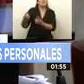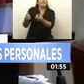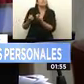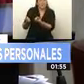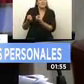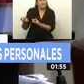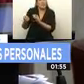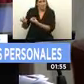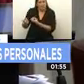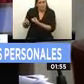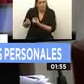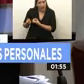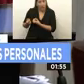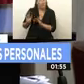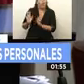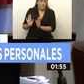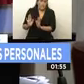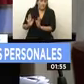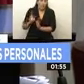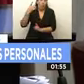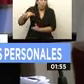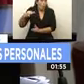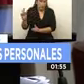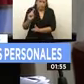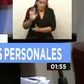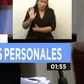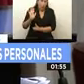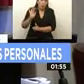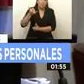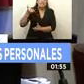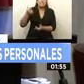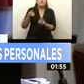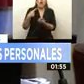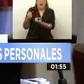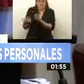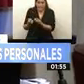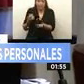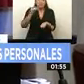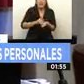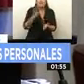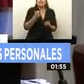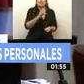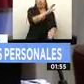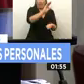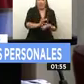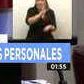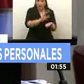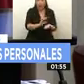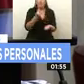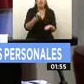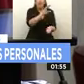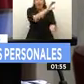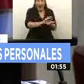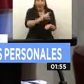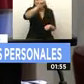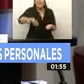como no el único pero sí no el único porque la inversión es importante pero no hay inversión si no hay demanda